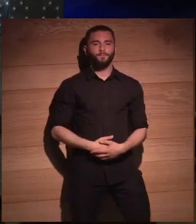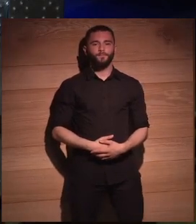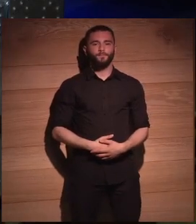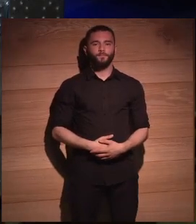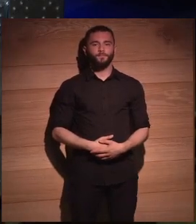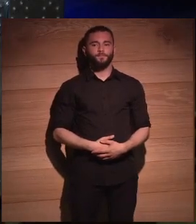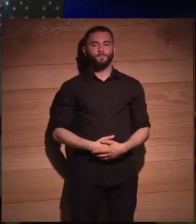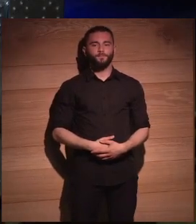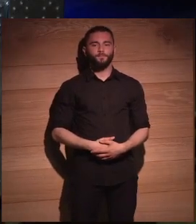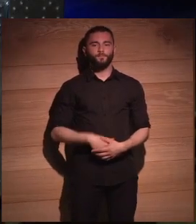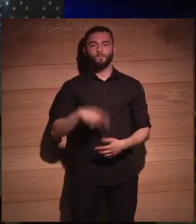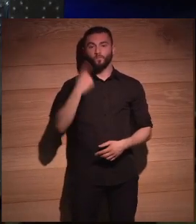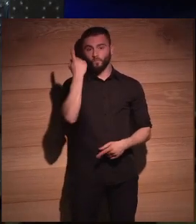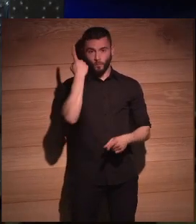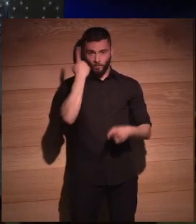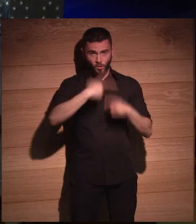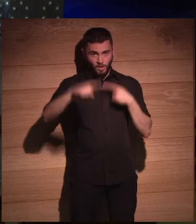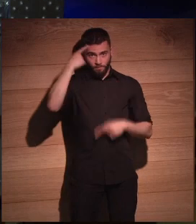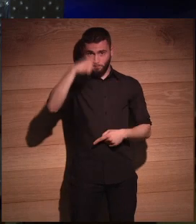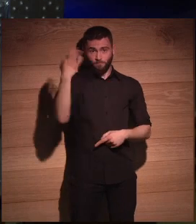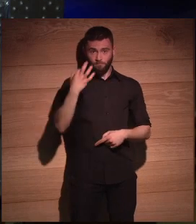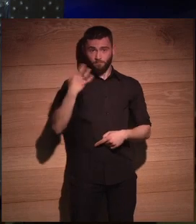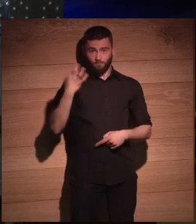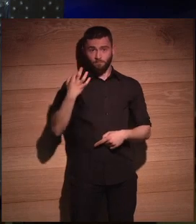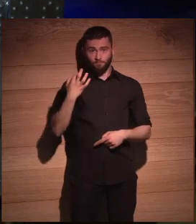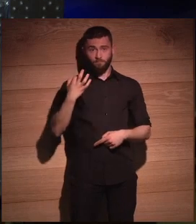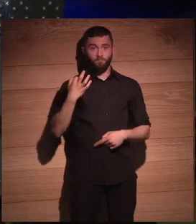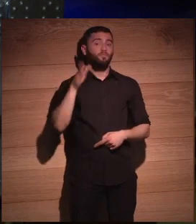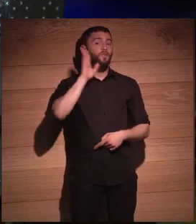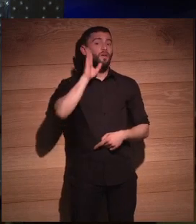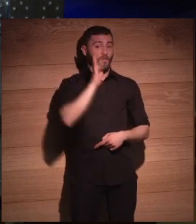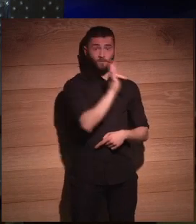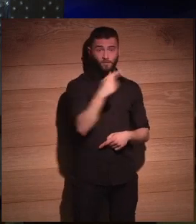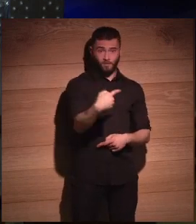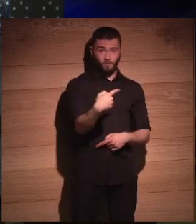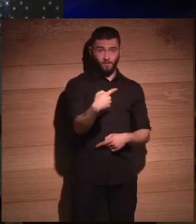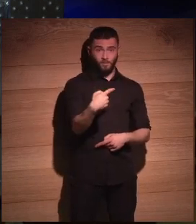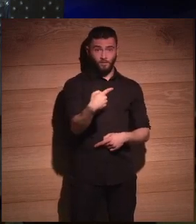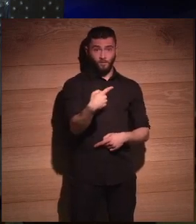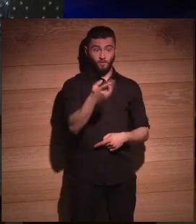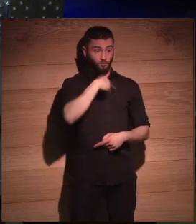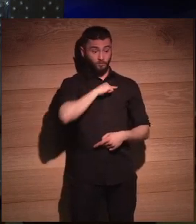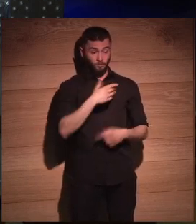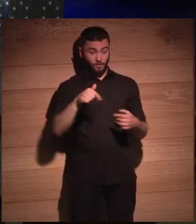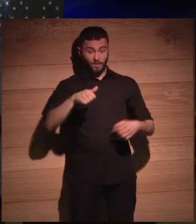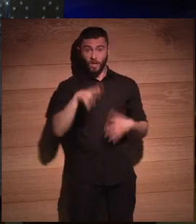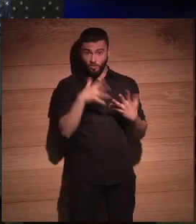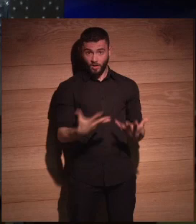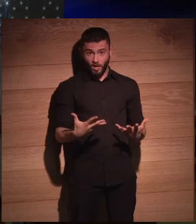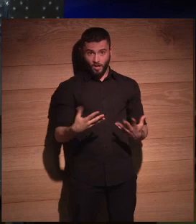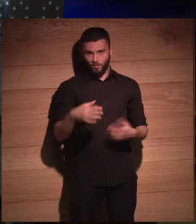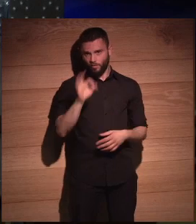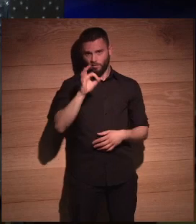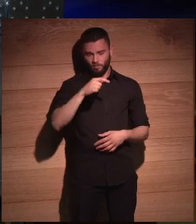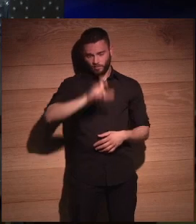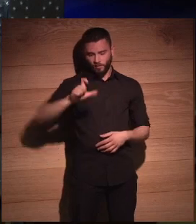Una de las cosas que tenéis que tener en cuenta es que todo esto que os cuento, tanto lo bueno como lo malo, muchos de los que estamos aquí y otros de los que no